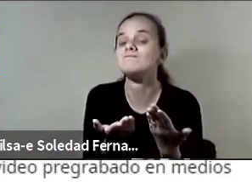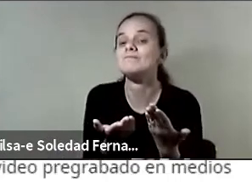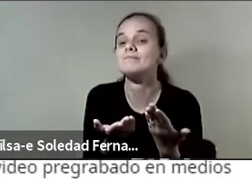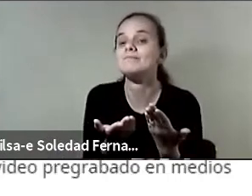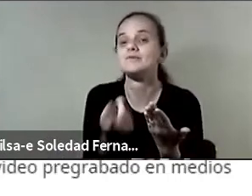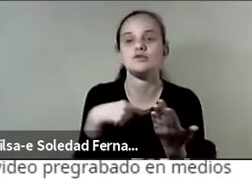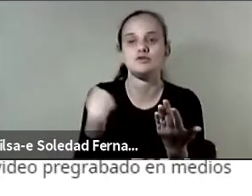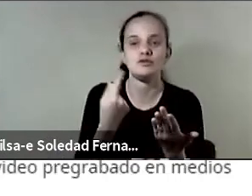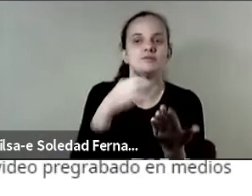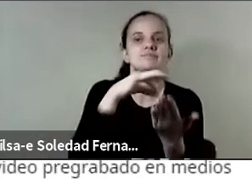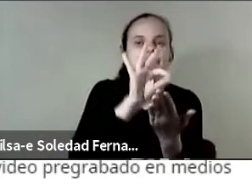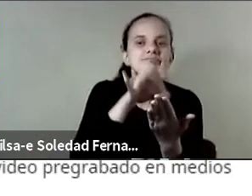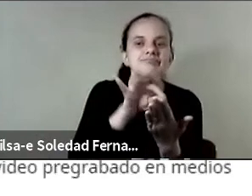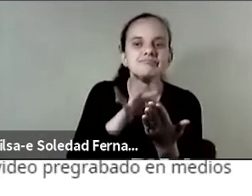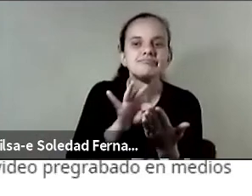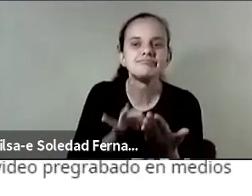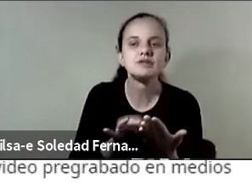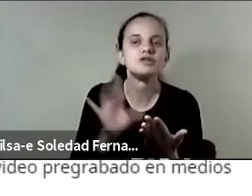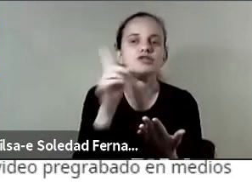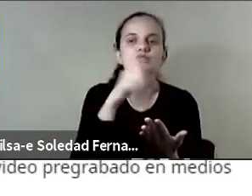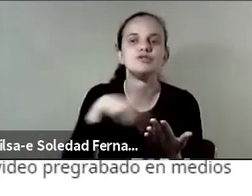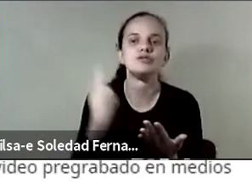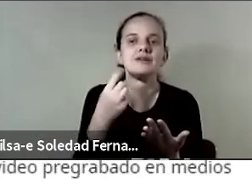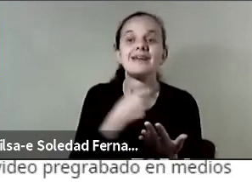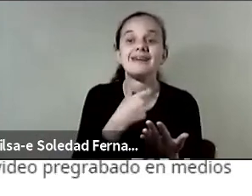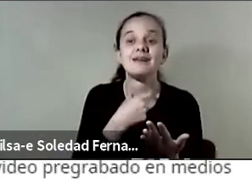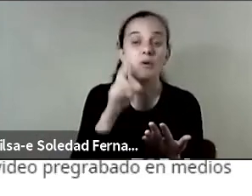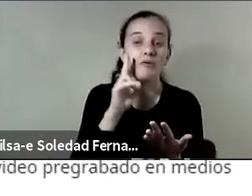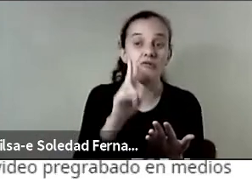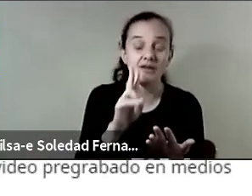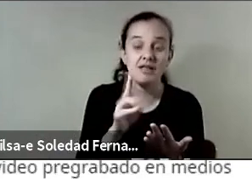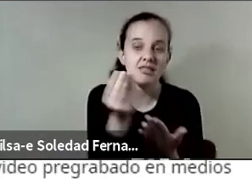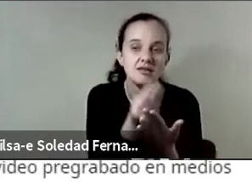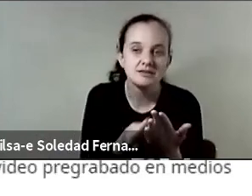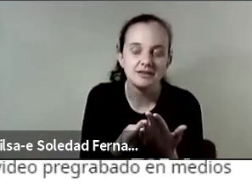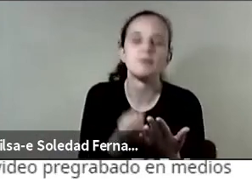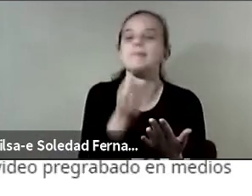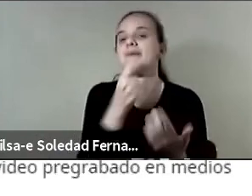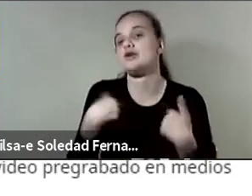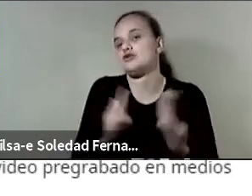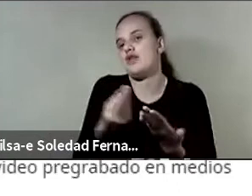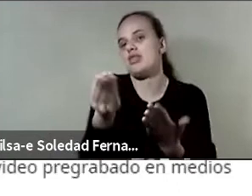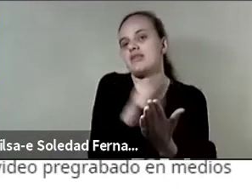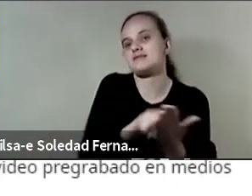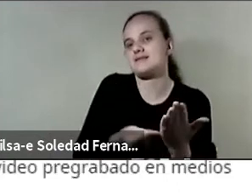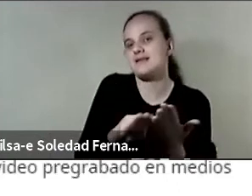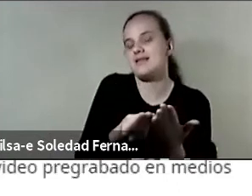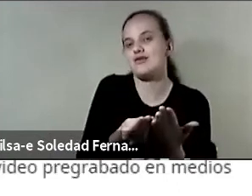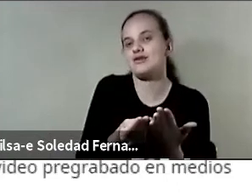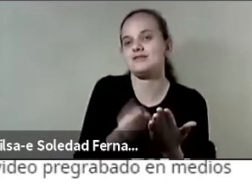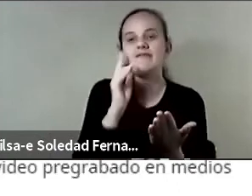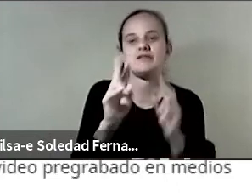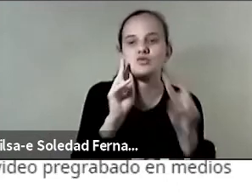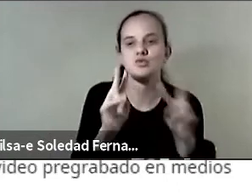persona pueda llegar al componente, pueda operarlo, entonces lo que vamos a hacer es vamos a chequear que solamente queremos ver la